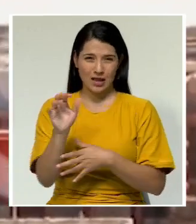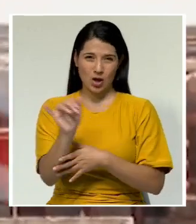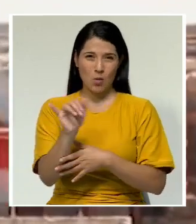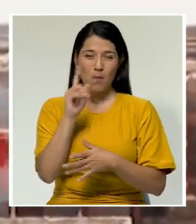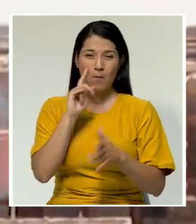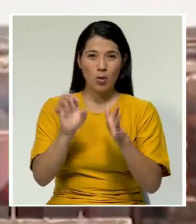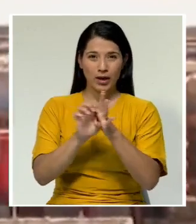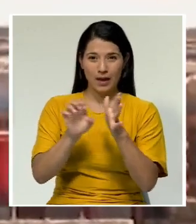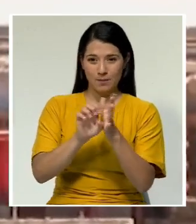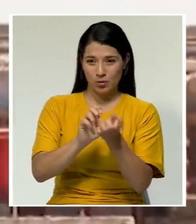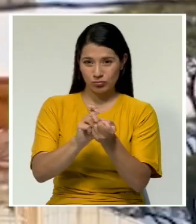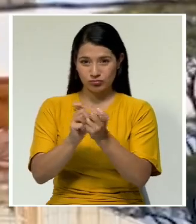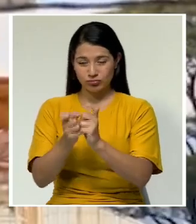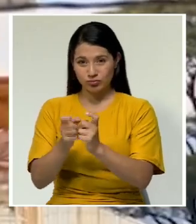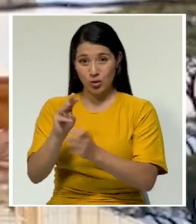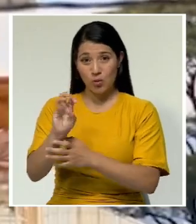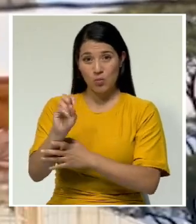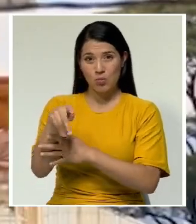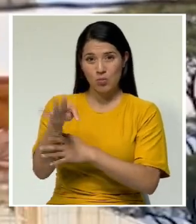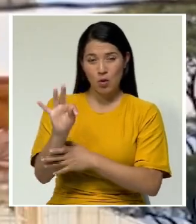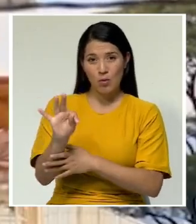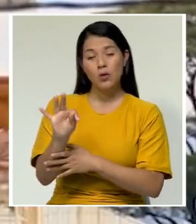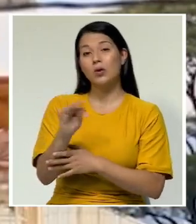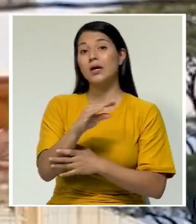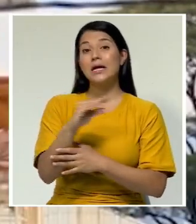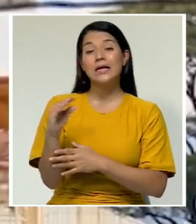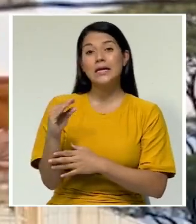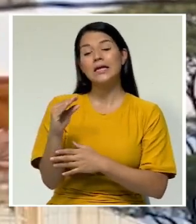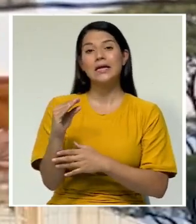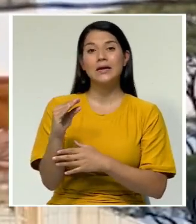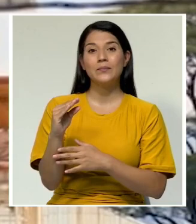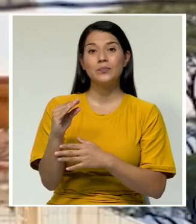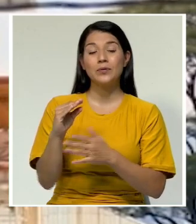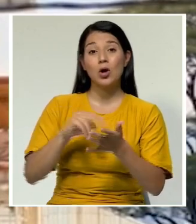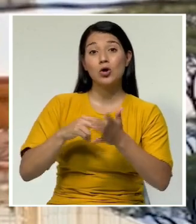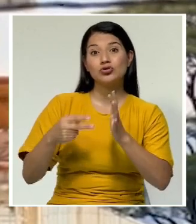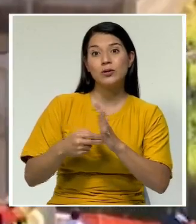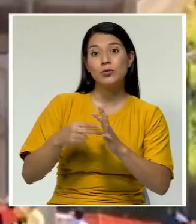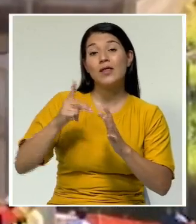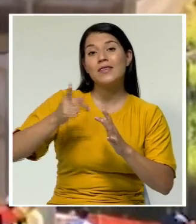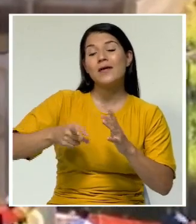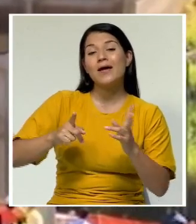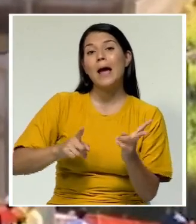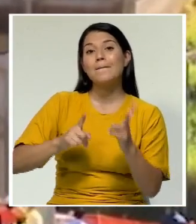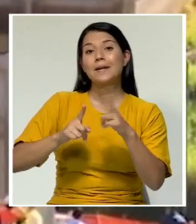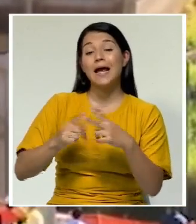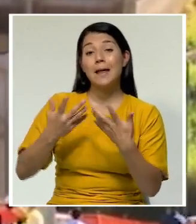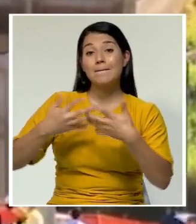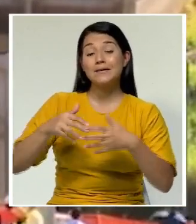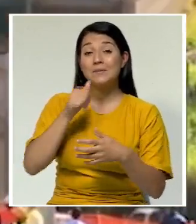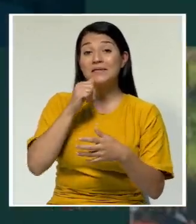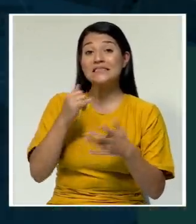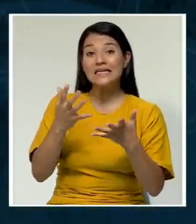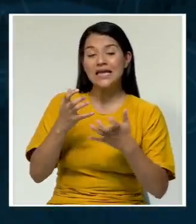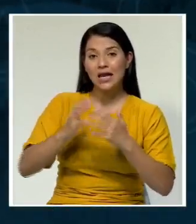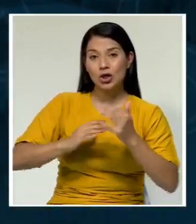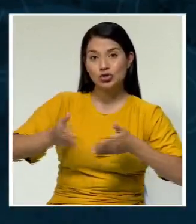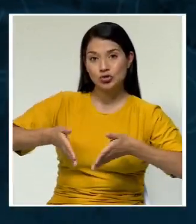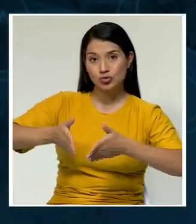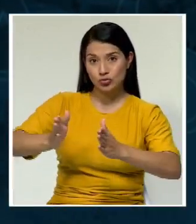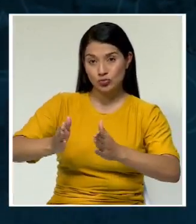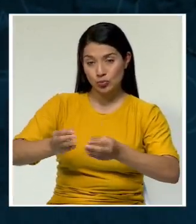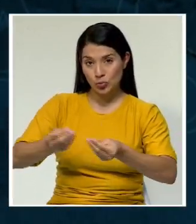Las nuevas autoridades de transportes deberán asumir grandes retos como la reestructuración del MOP y los términos que deberán aplicar las